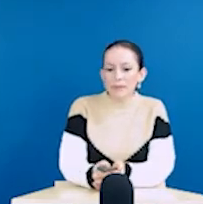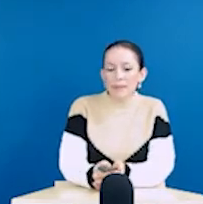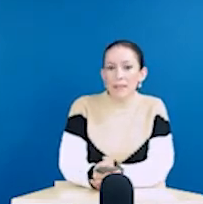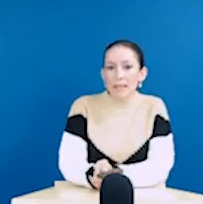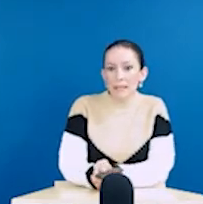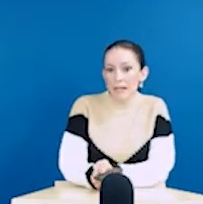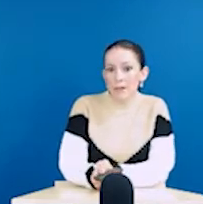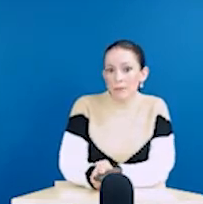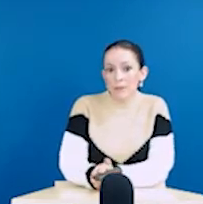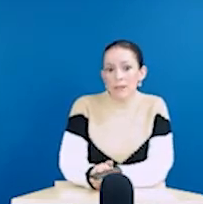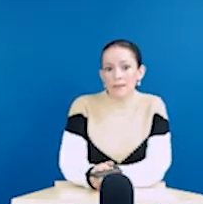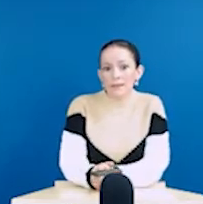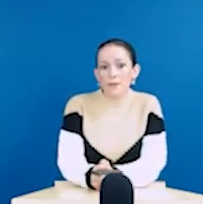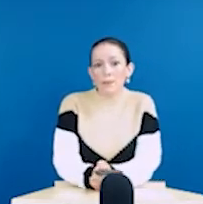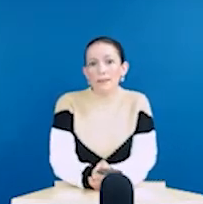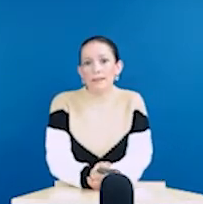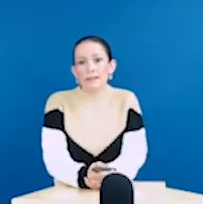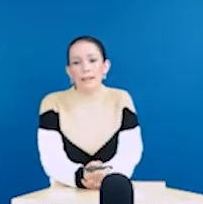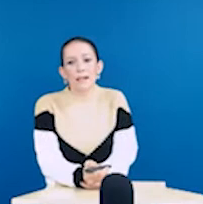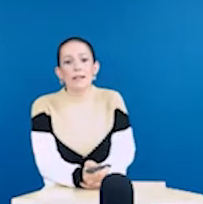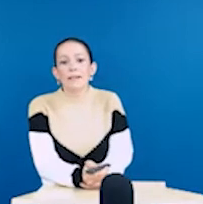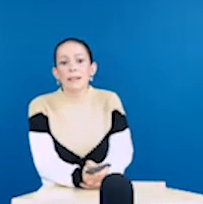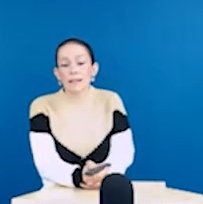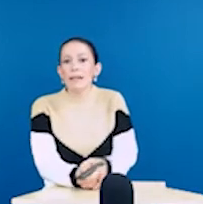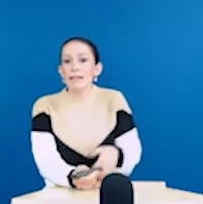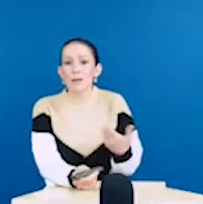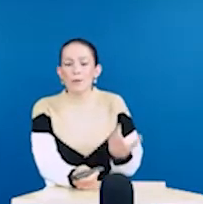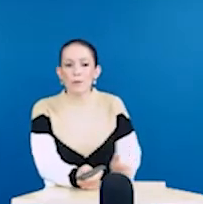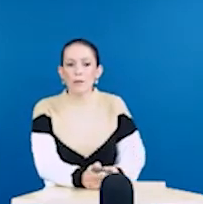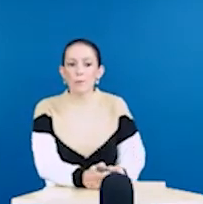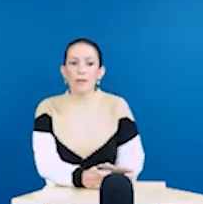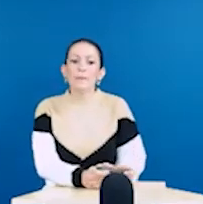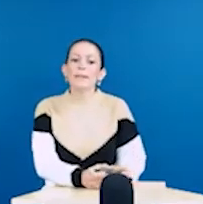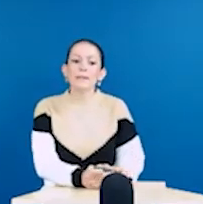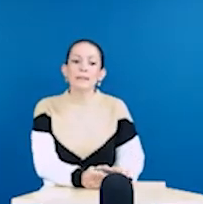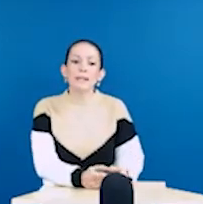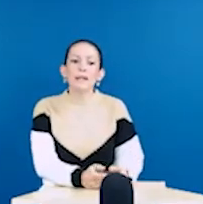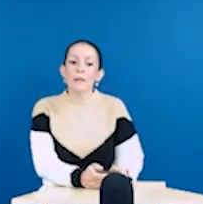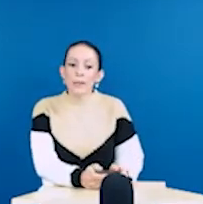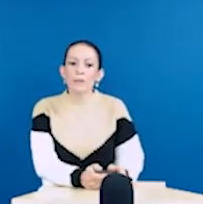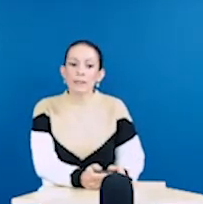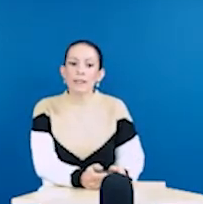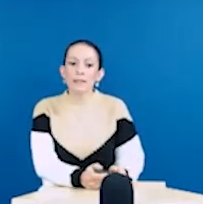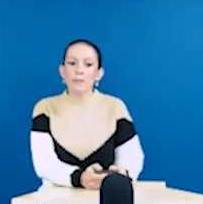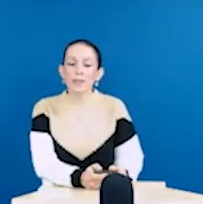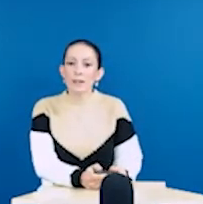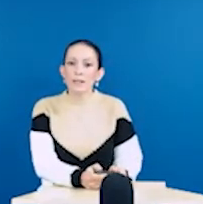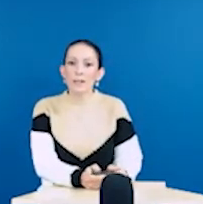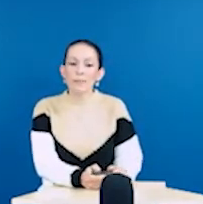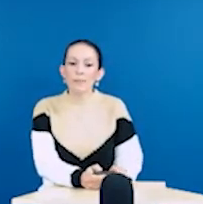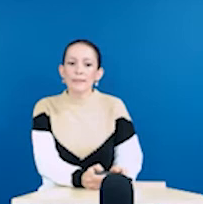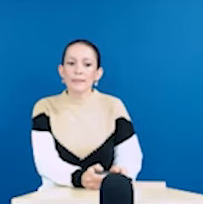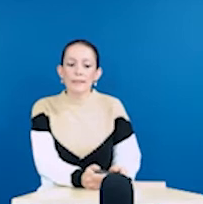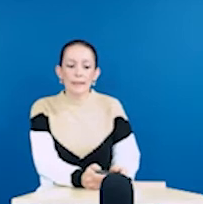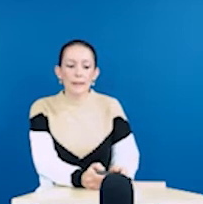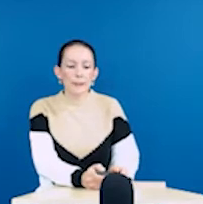también lo tenemos que tener claro. Eso no quiere decir que un paciente tenga diarrea, que tenga algún problema intestinal, pero sí le tenemos que dejar